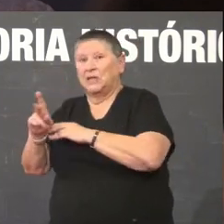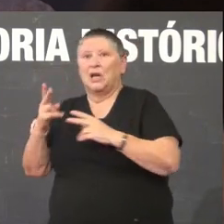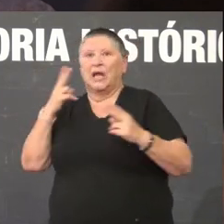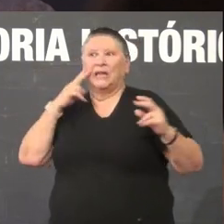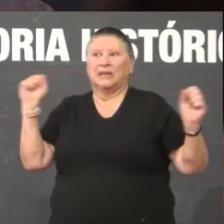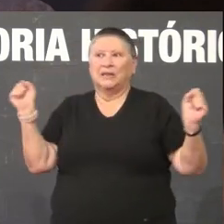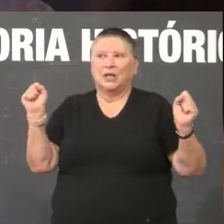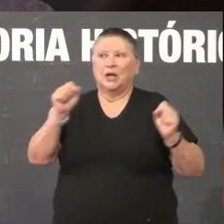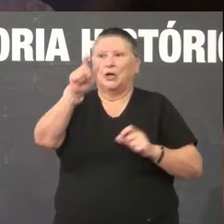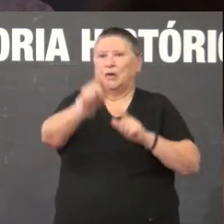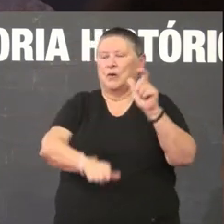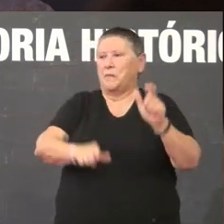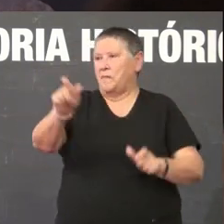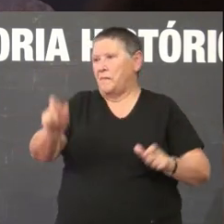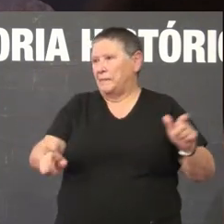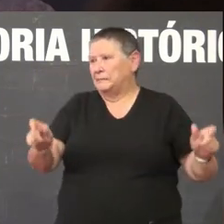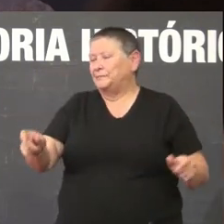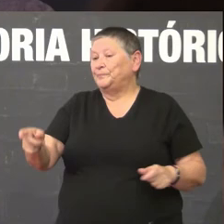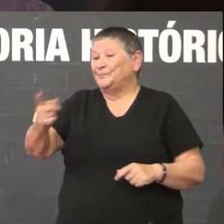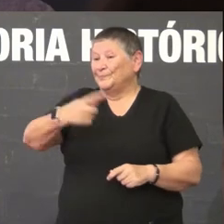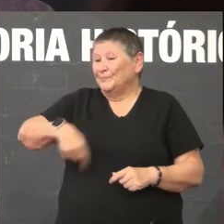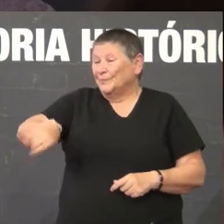eso non fomos capaces